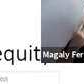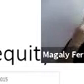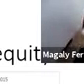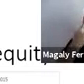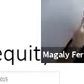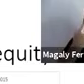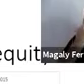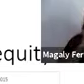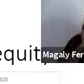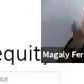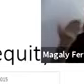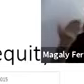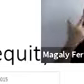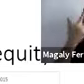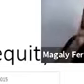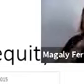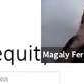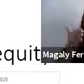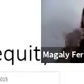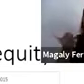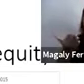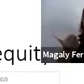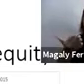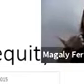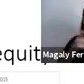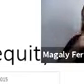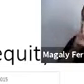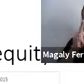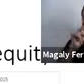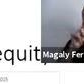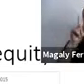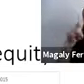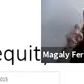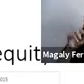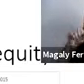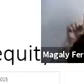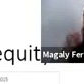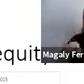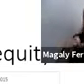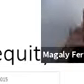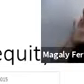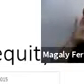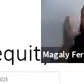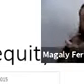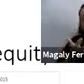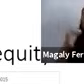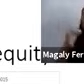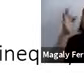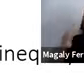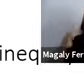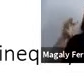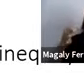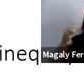prácticamente en el mundo sea en exceso de lo que podría ser si tuviéramos un mundo justo.